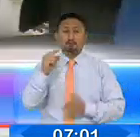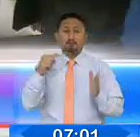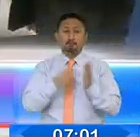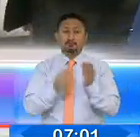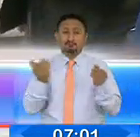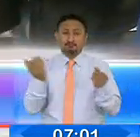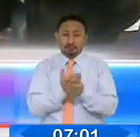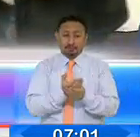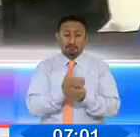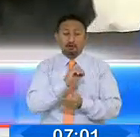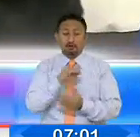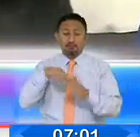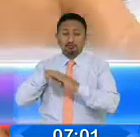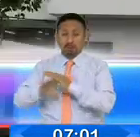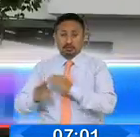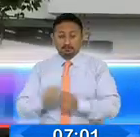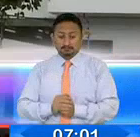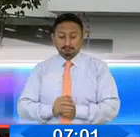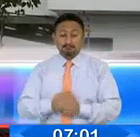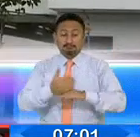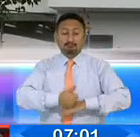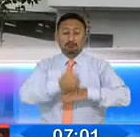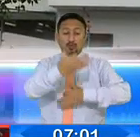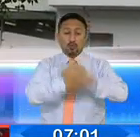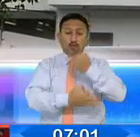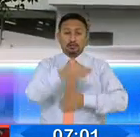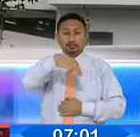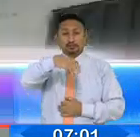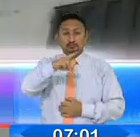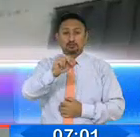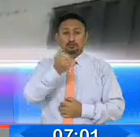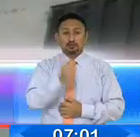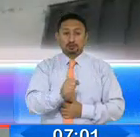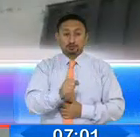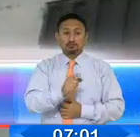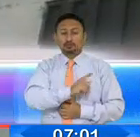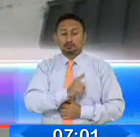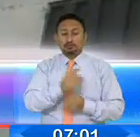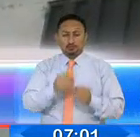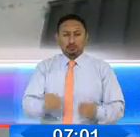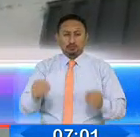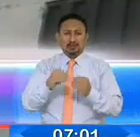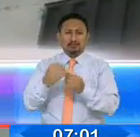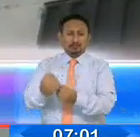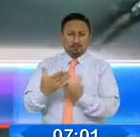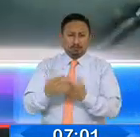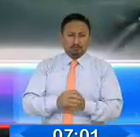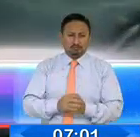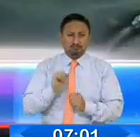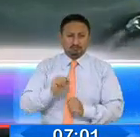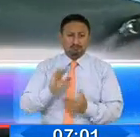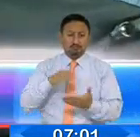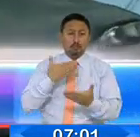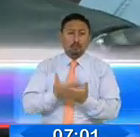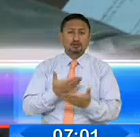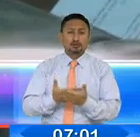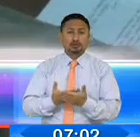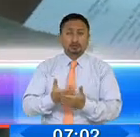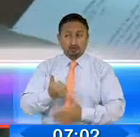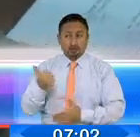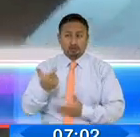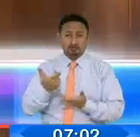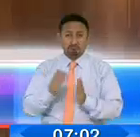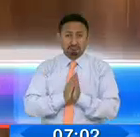o se archiva. Pero el juez del TCE, Fernando Muñoz, demandó la entrega de más información que permita fundamentar la